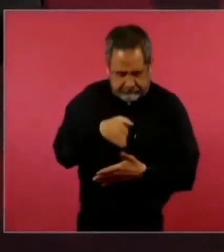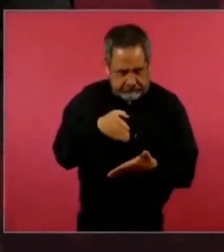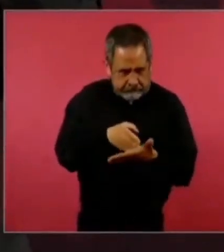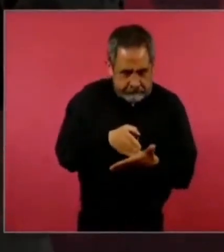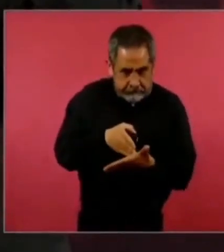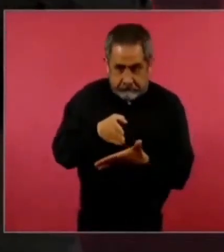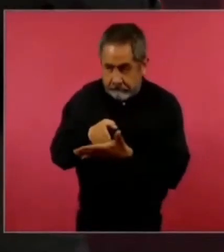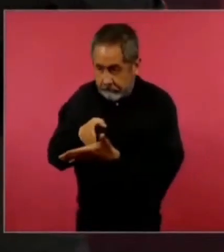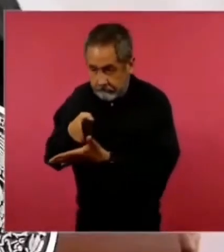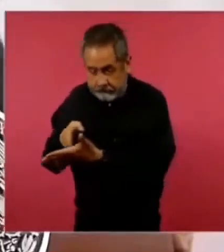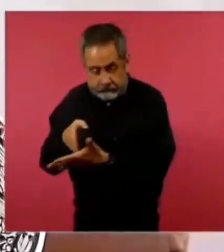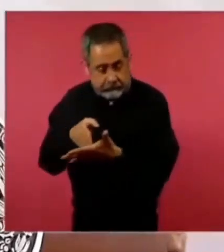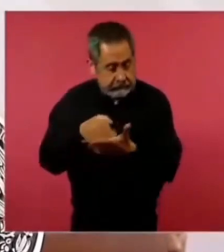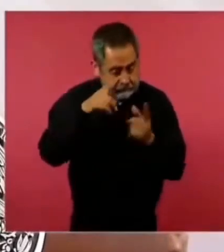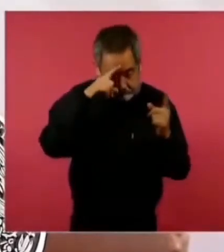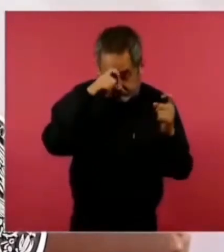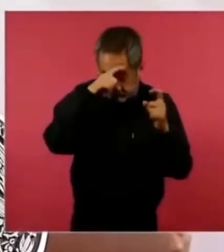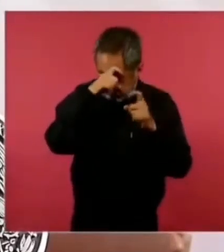complicado tanto